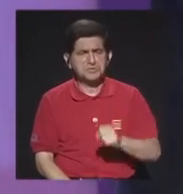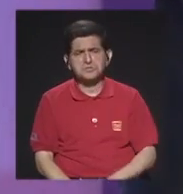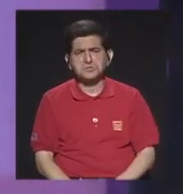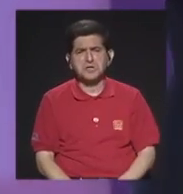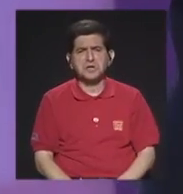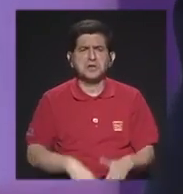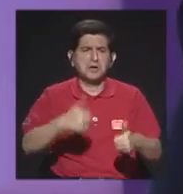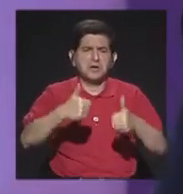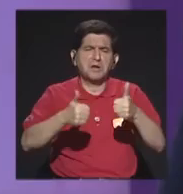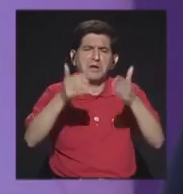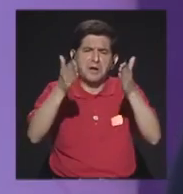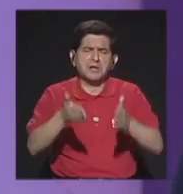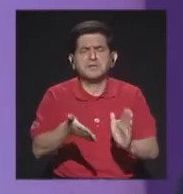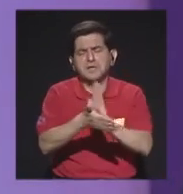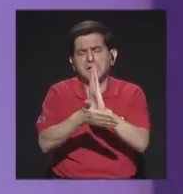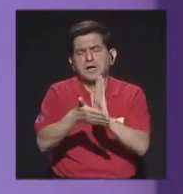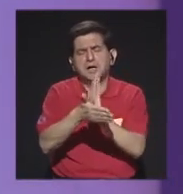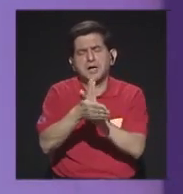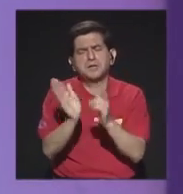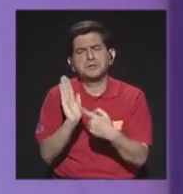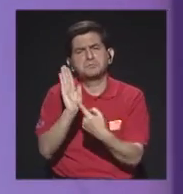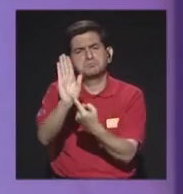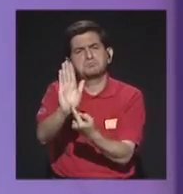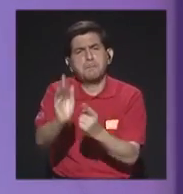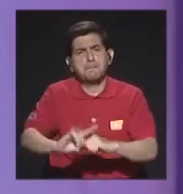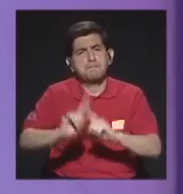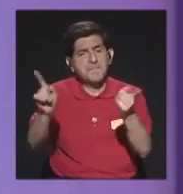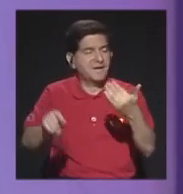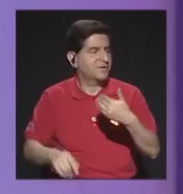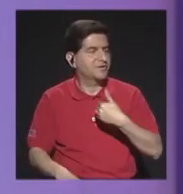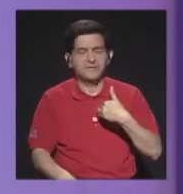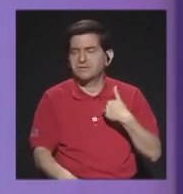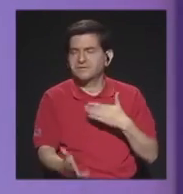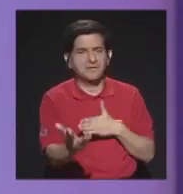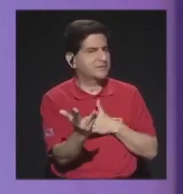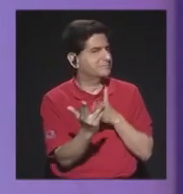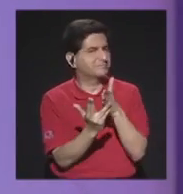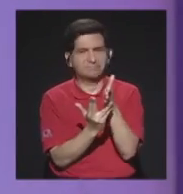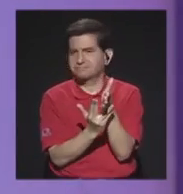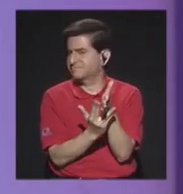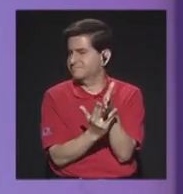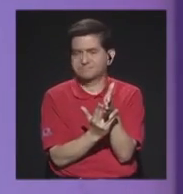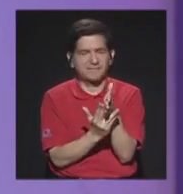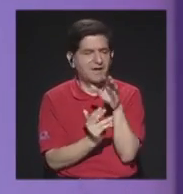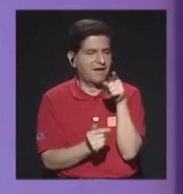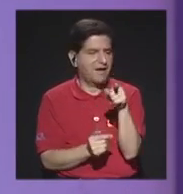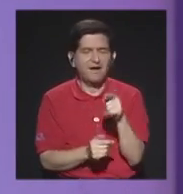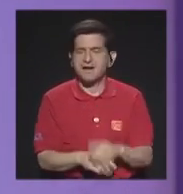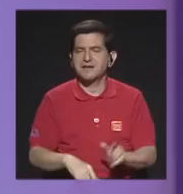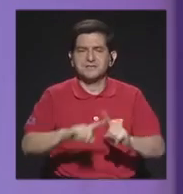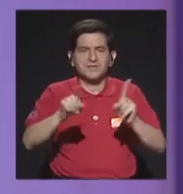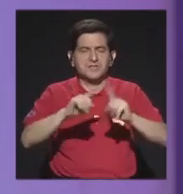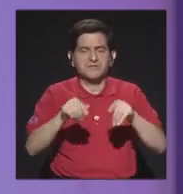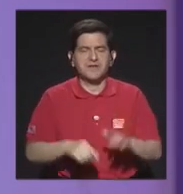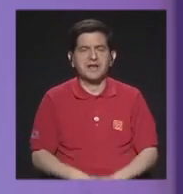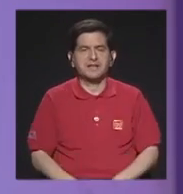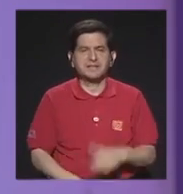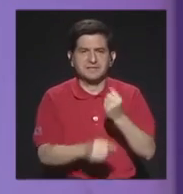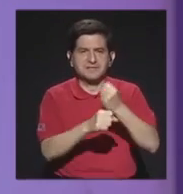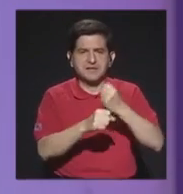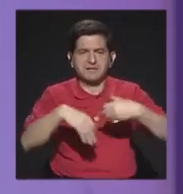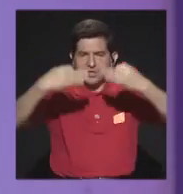somos ubicadas en papeletas, pero no logramos alcanzar esos puestos de toma de decisión,